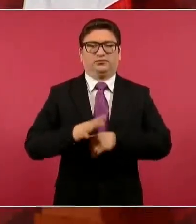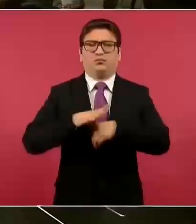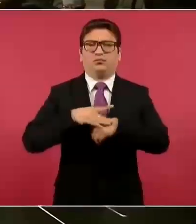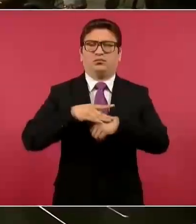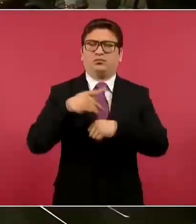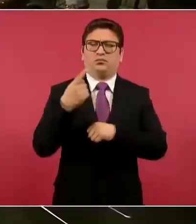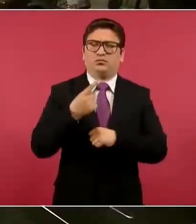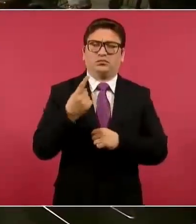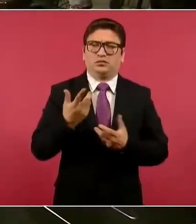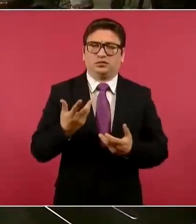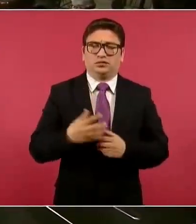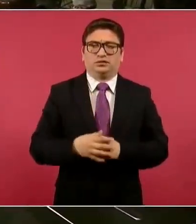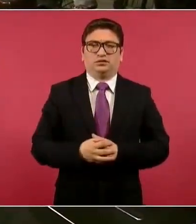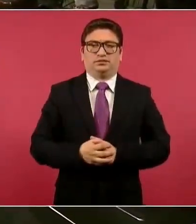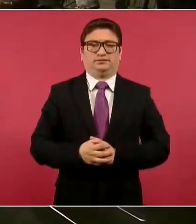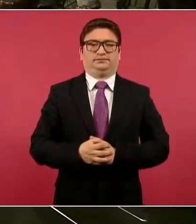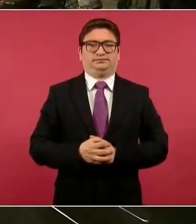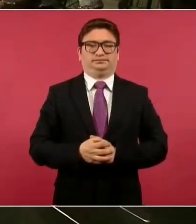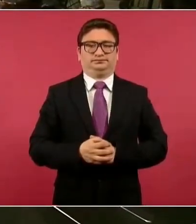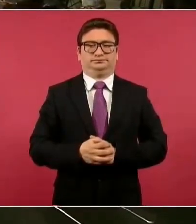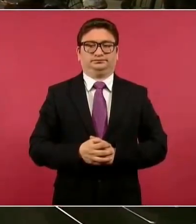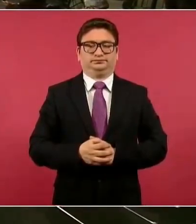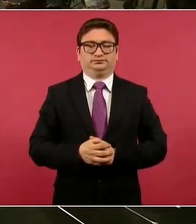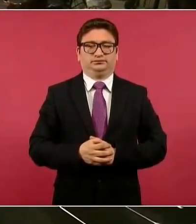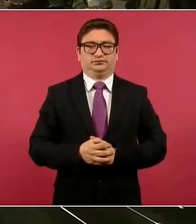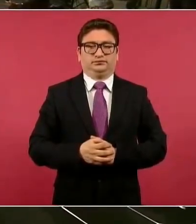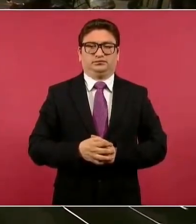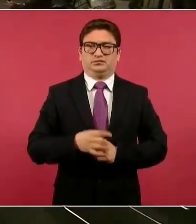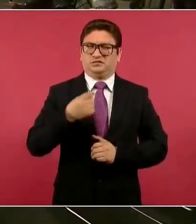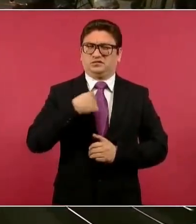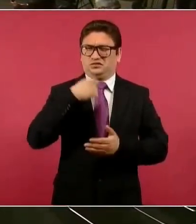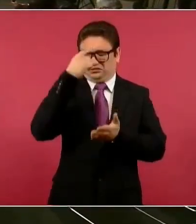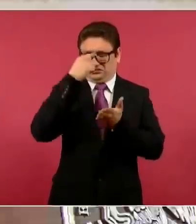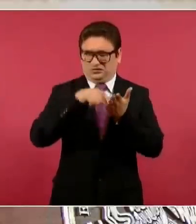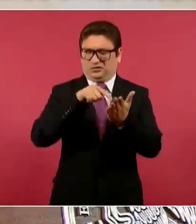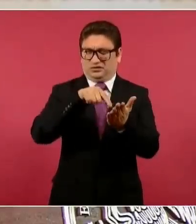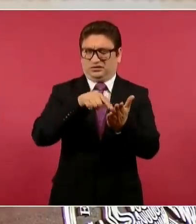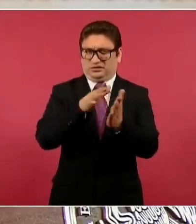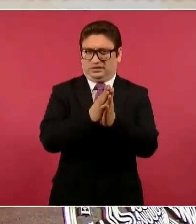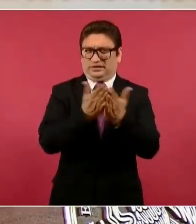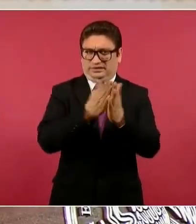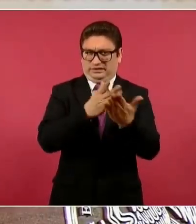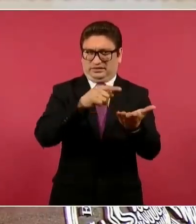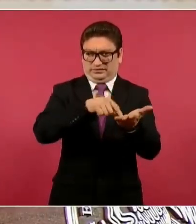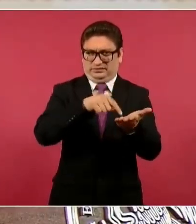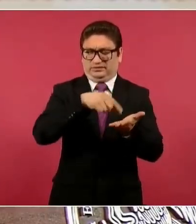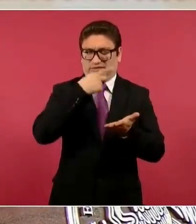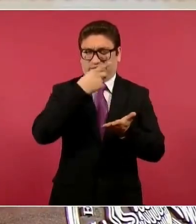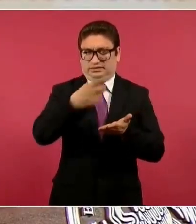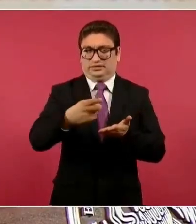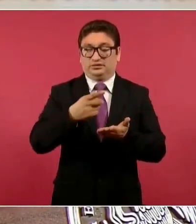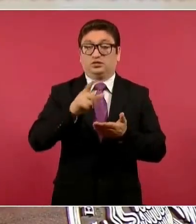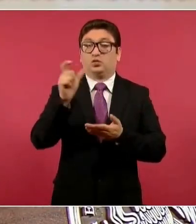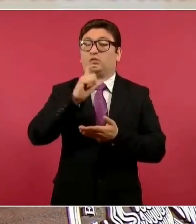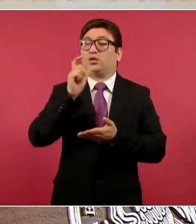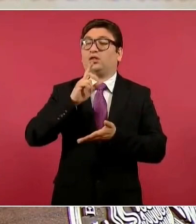porque creo que ahí está en el libro. Hicieron un avalúo